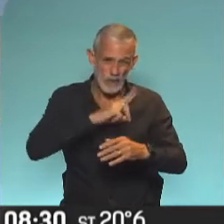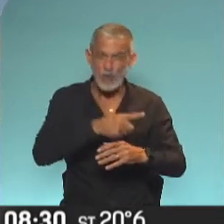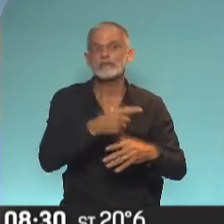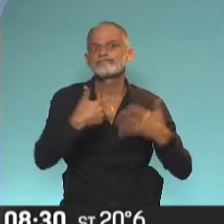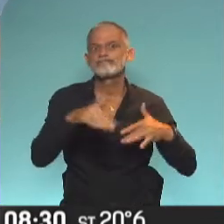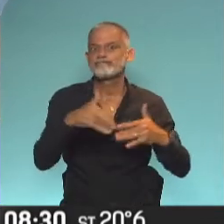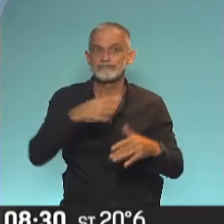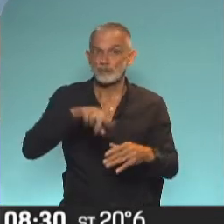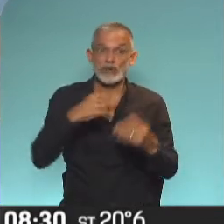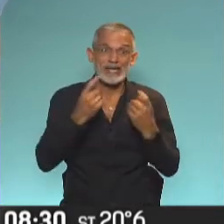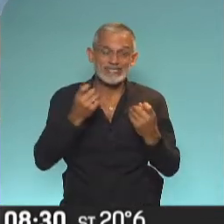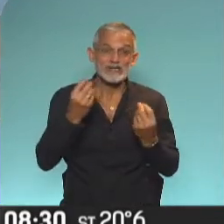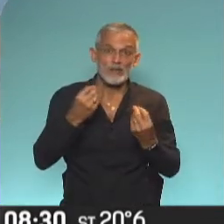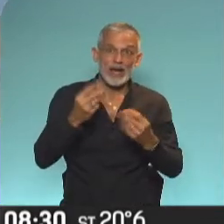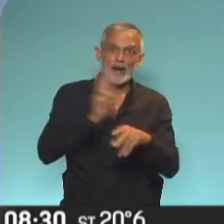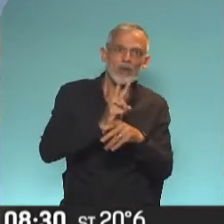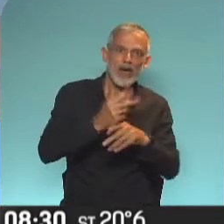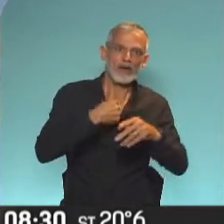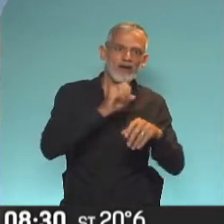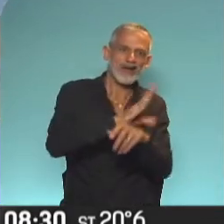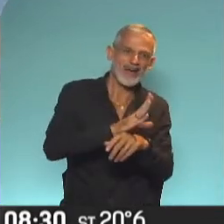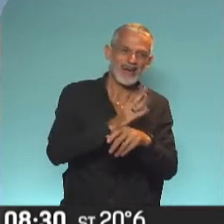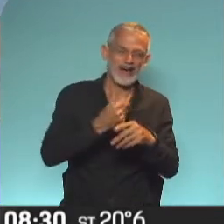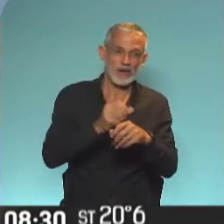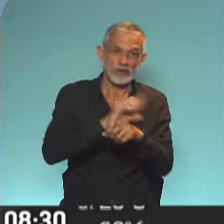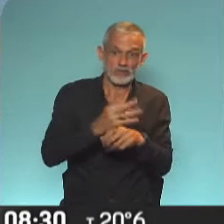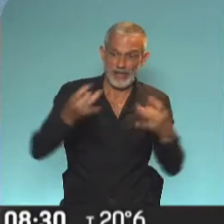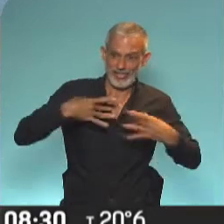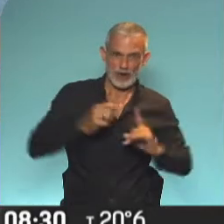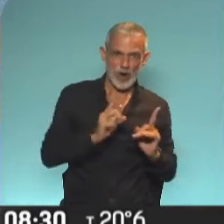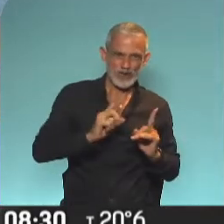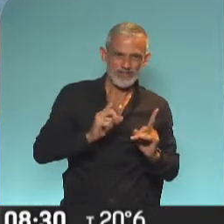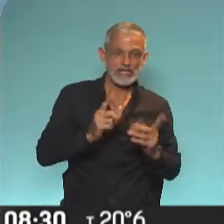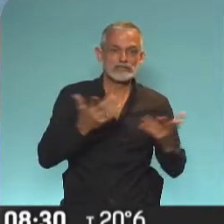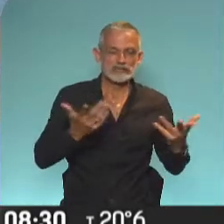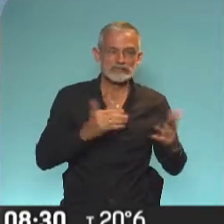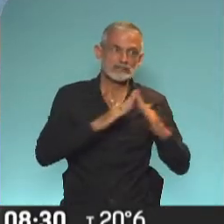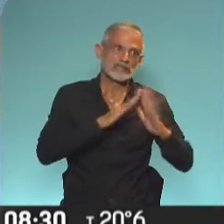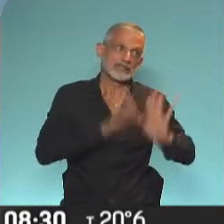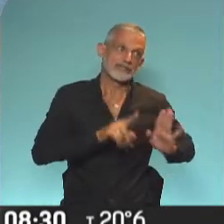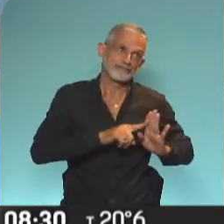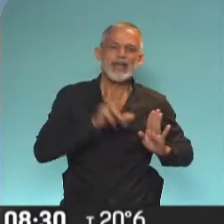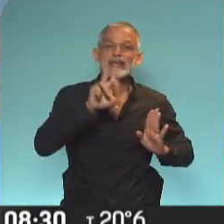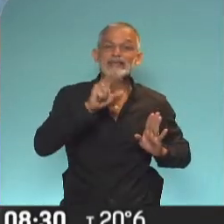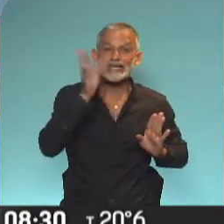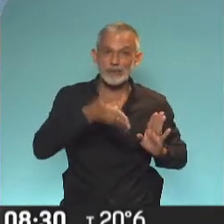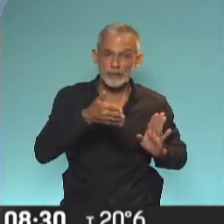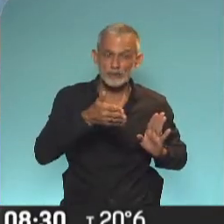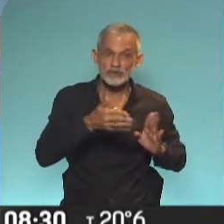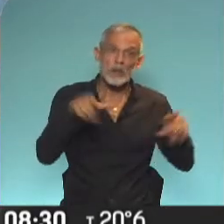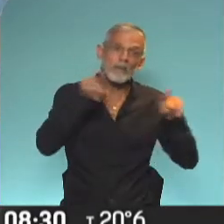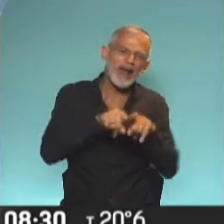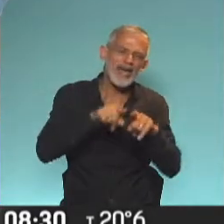que necesitamos para cuidarnos del COVID y del contagio de una pandemia. Sabemos que alrededor del 30% de las